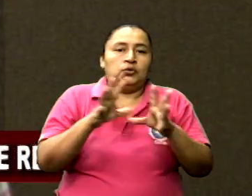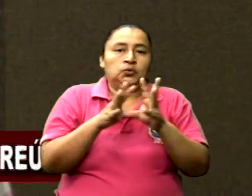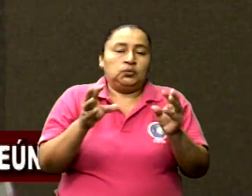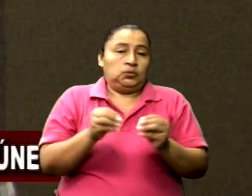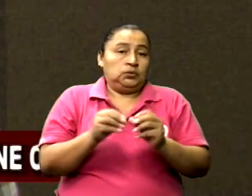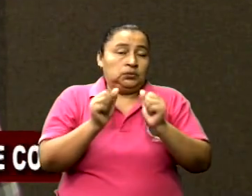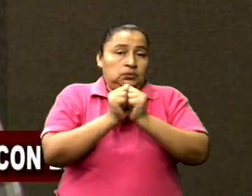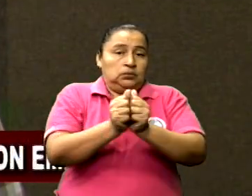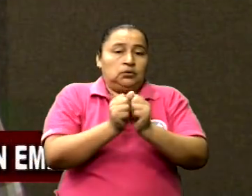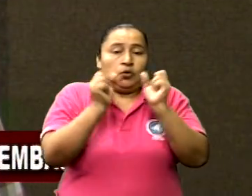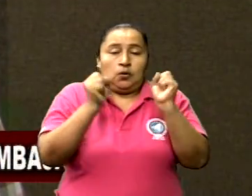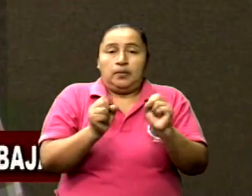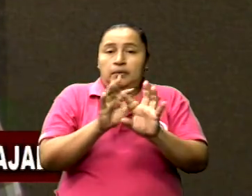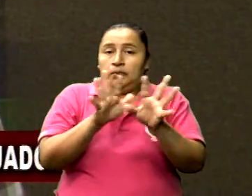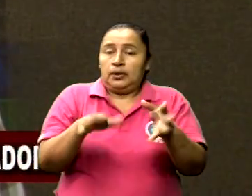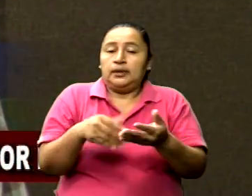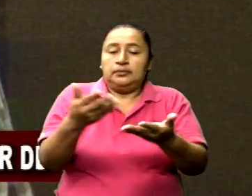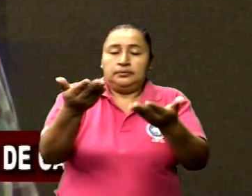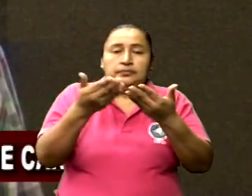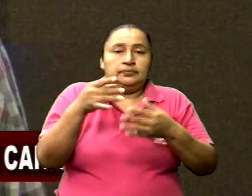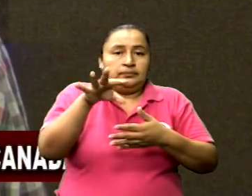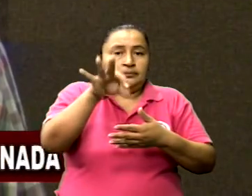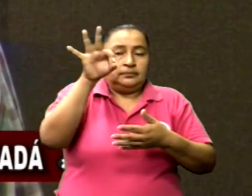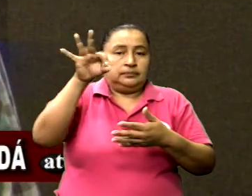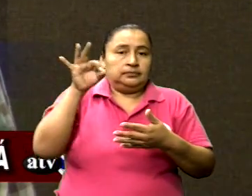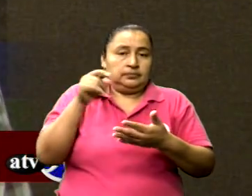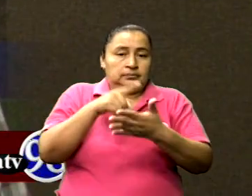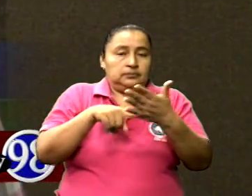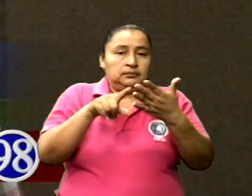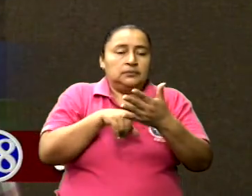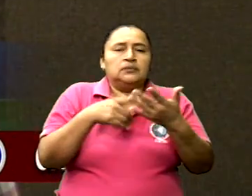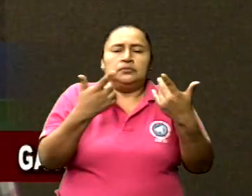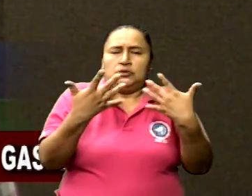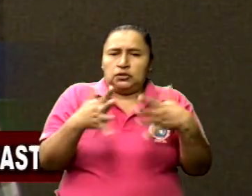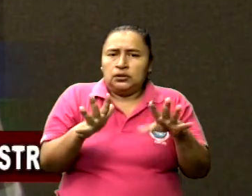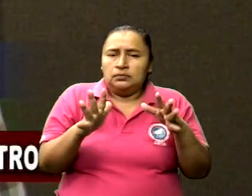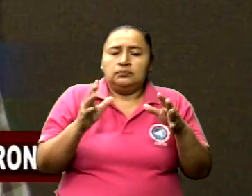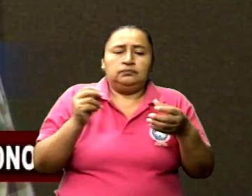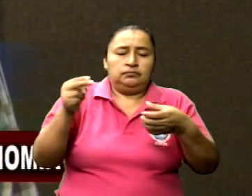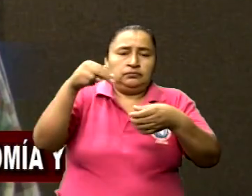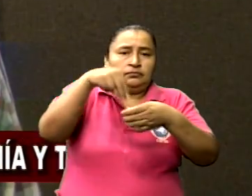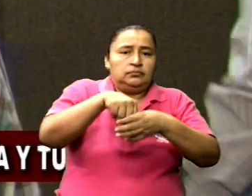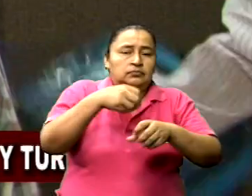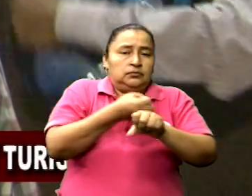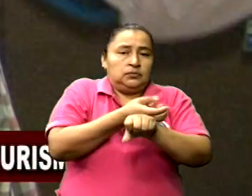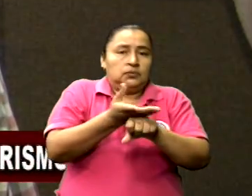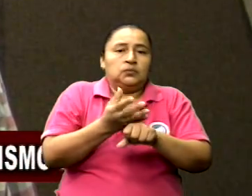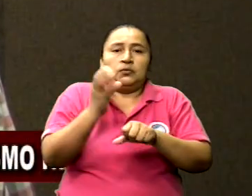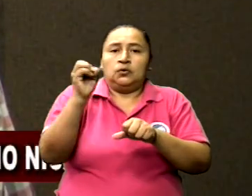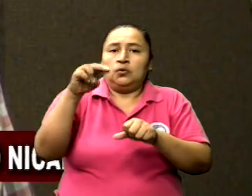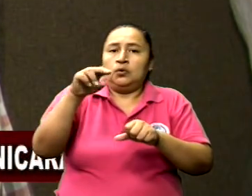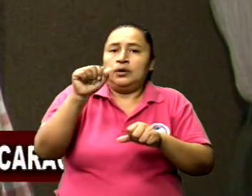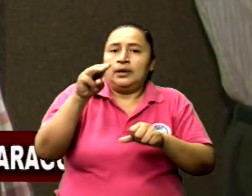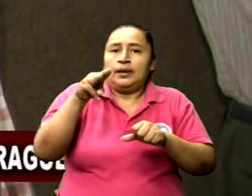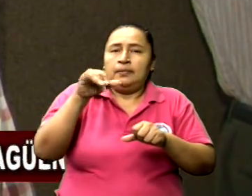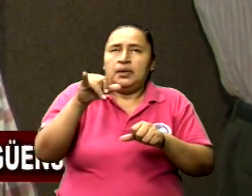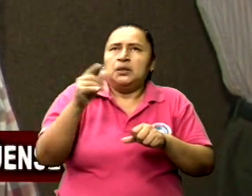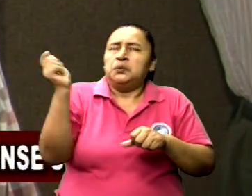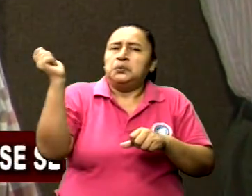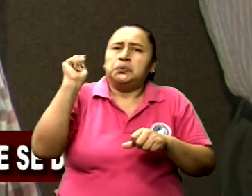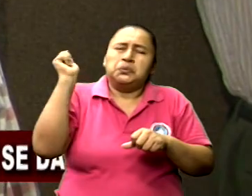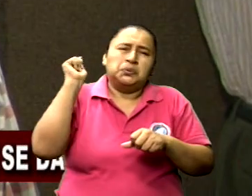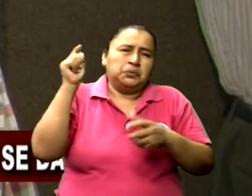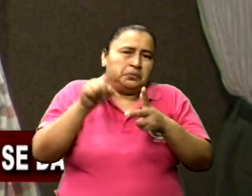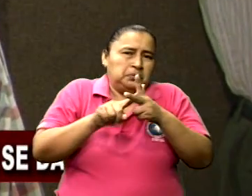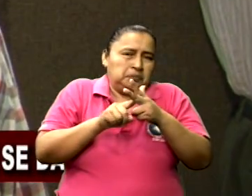compañeras y compañeros que fueron electos en el cargo son parte ya del Consejo de la CONAMI desde su